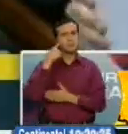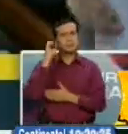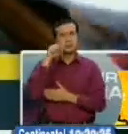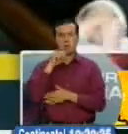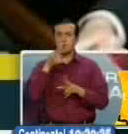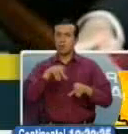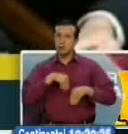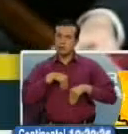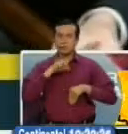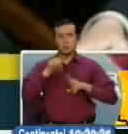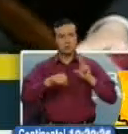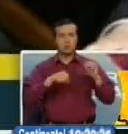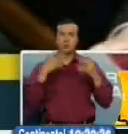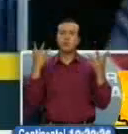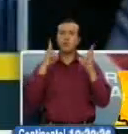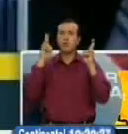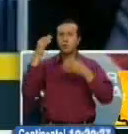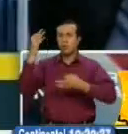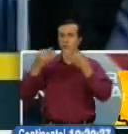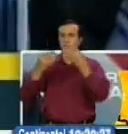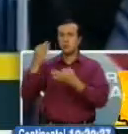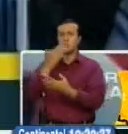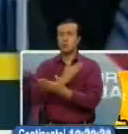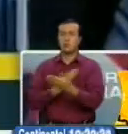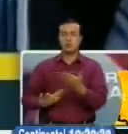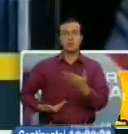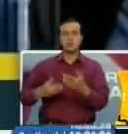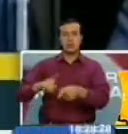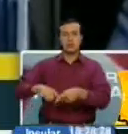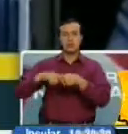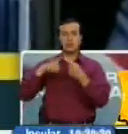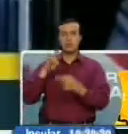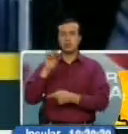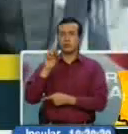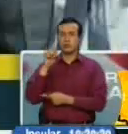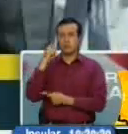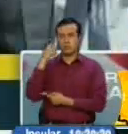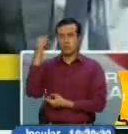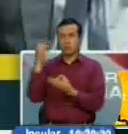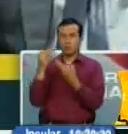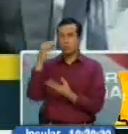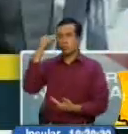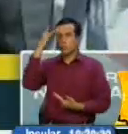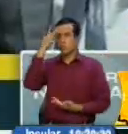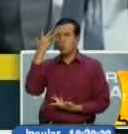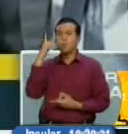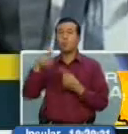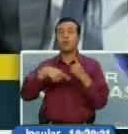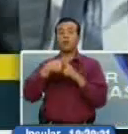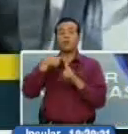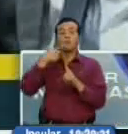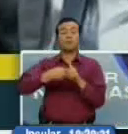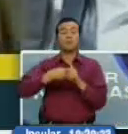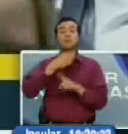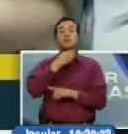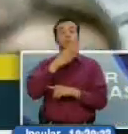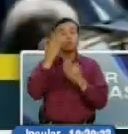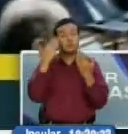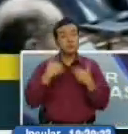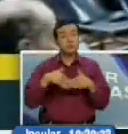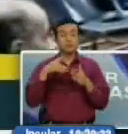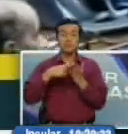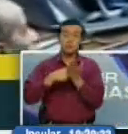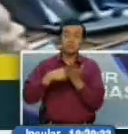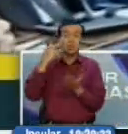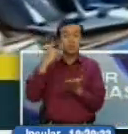acepta o no procesar a la mandataria suspendida Dilma Rousseff y someterla a un juicio político a finales de este mes. El análisis